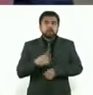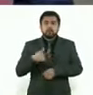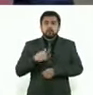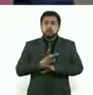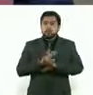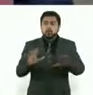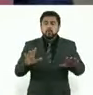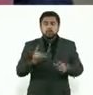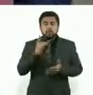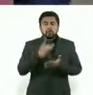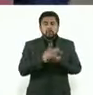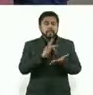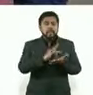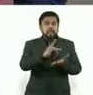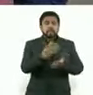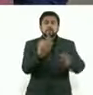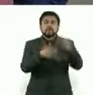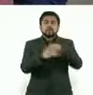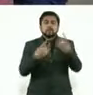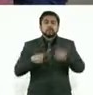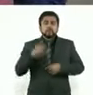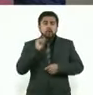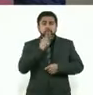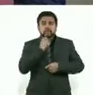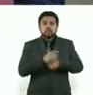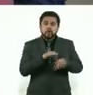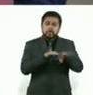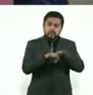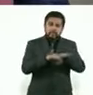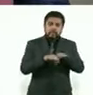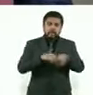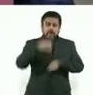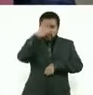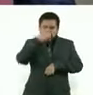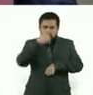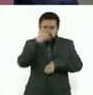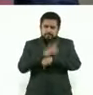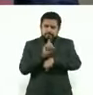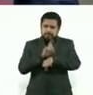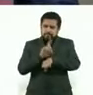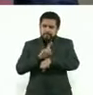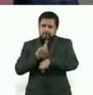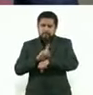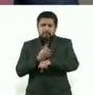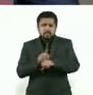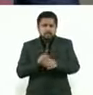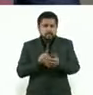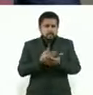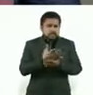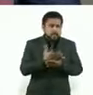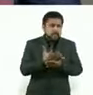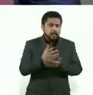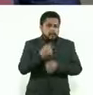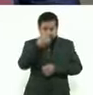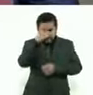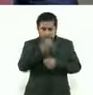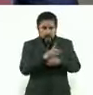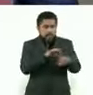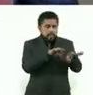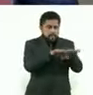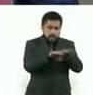los equipos y de todos los trabajadores que todas las noches salen a atender estos